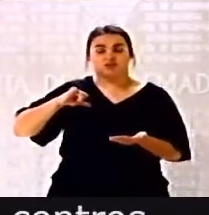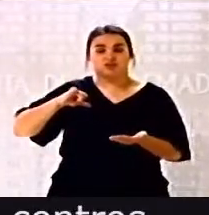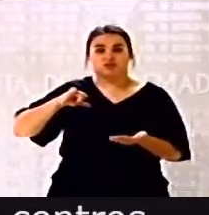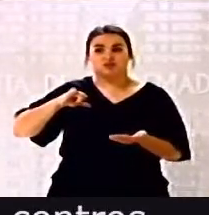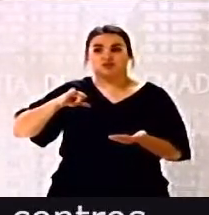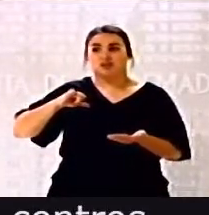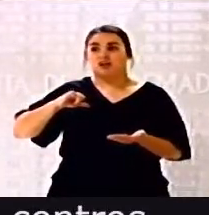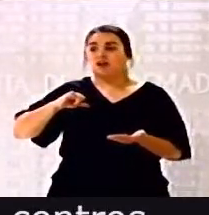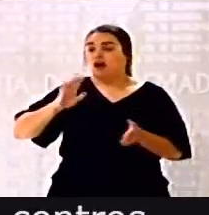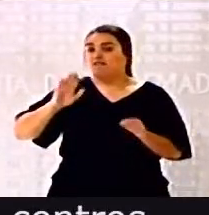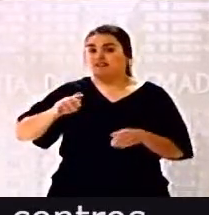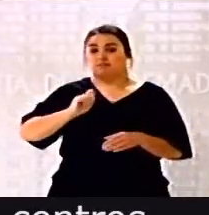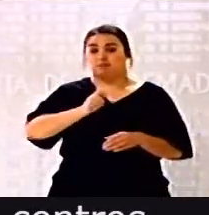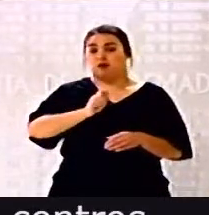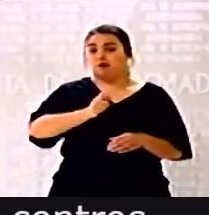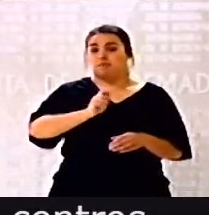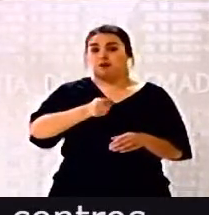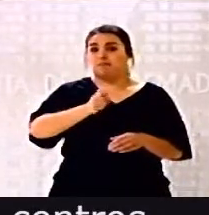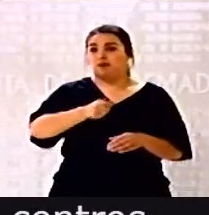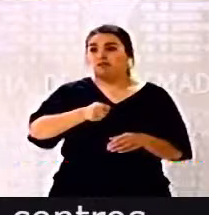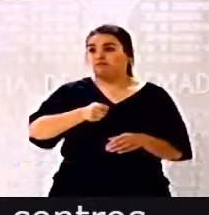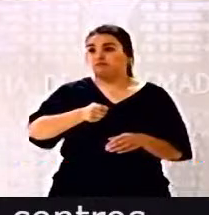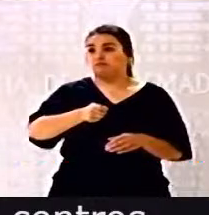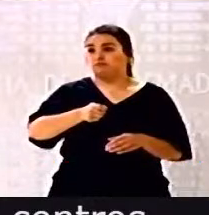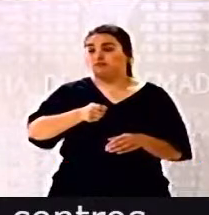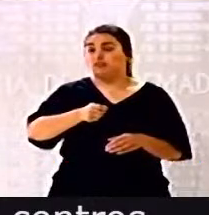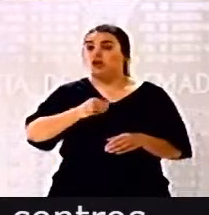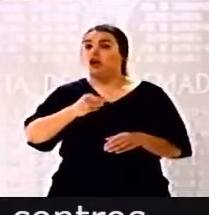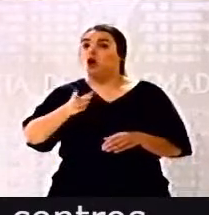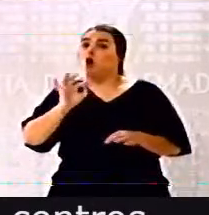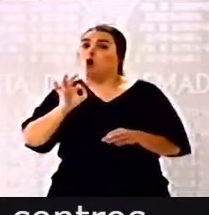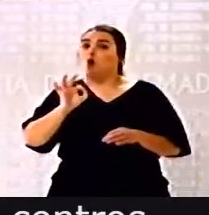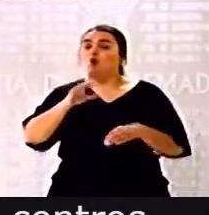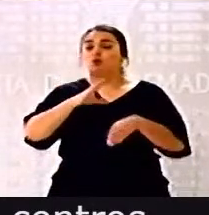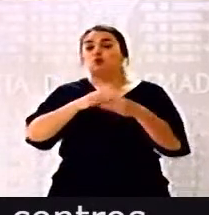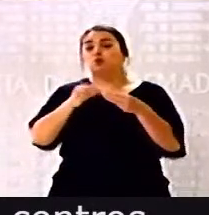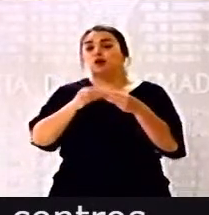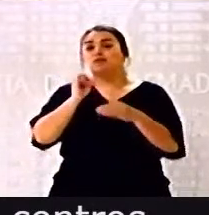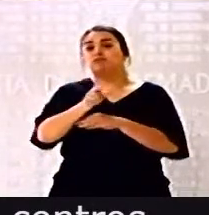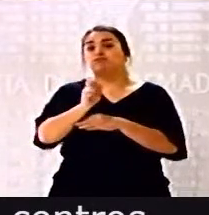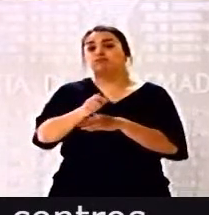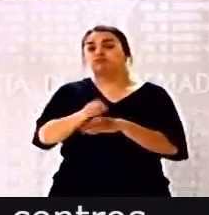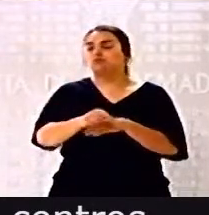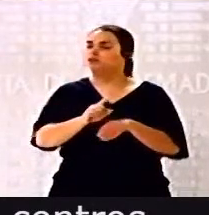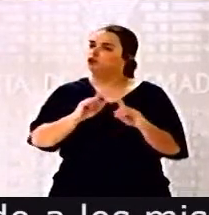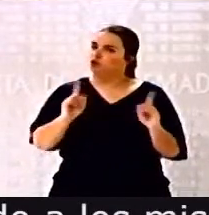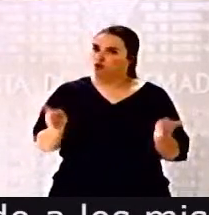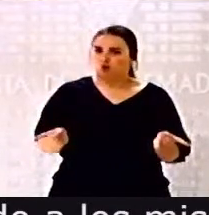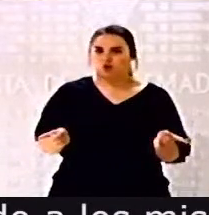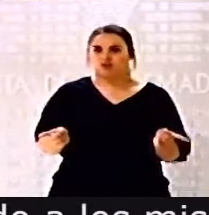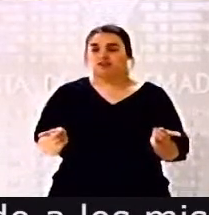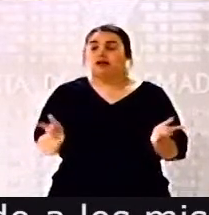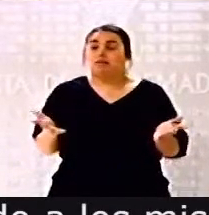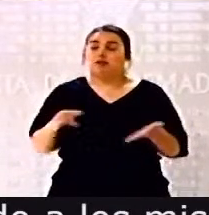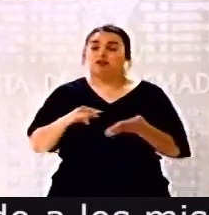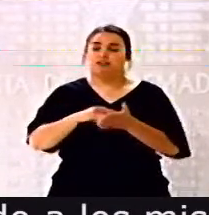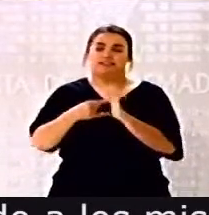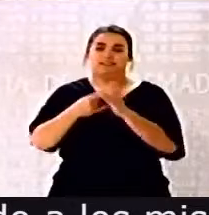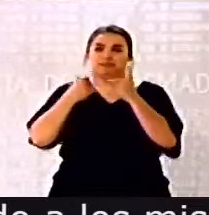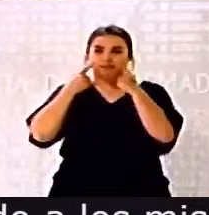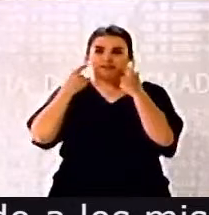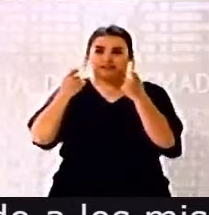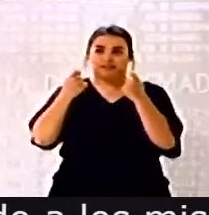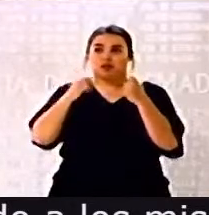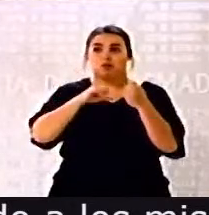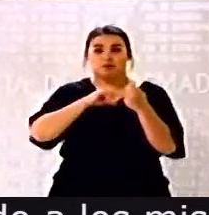tienen las mismas dotaciones ni han recibido a los mismos pacientes. Pero que, evidentemente, el sistema sanitario privado